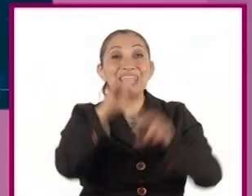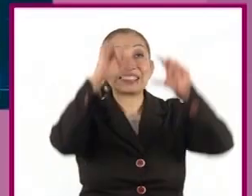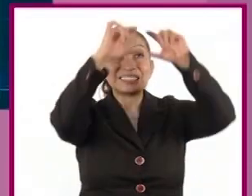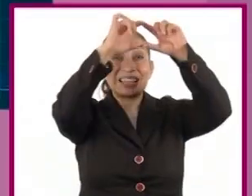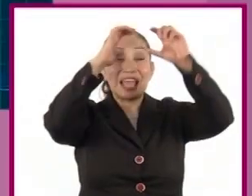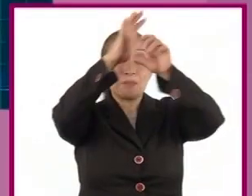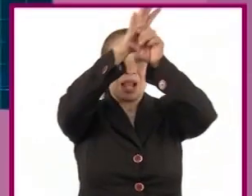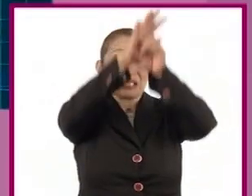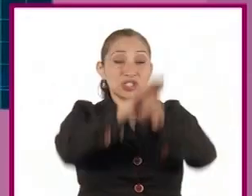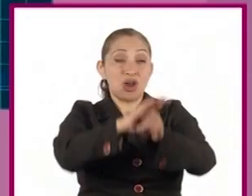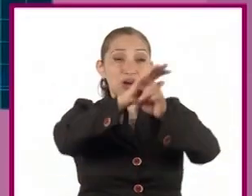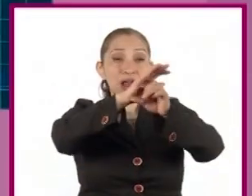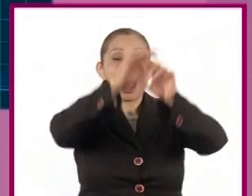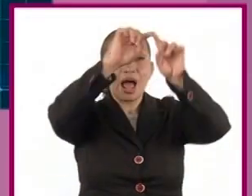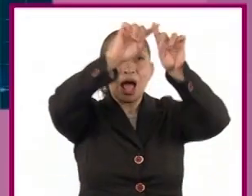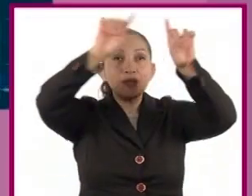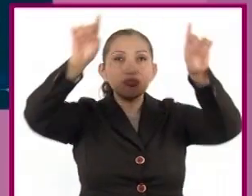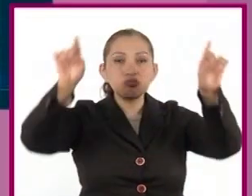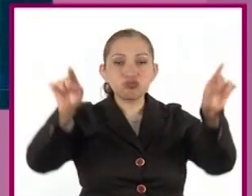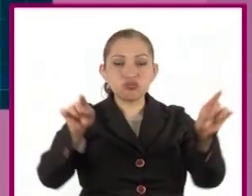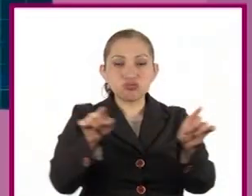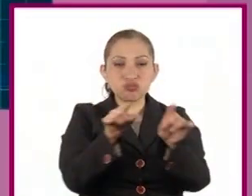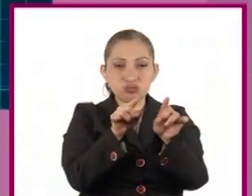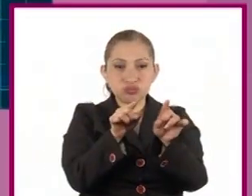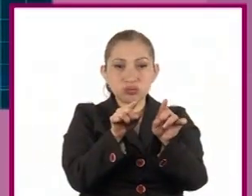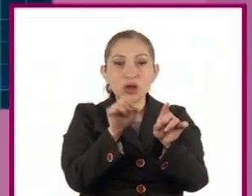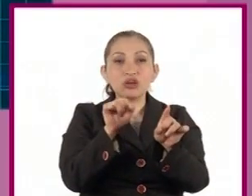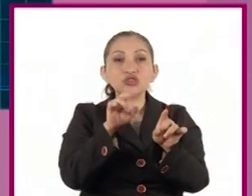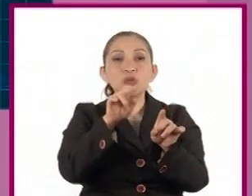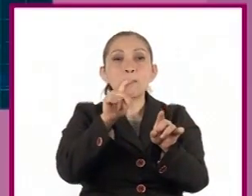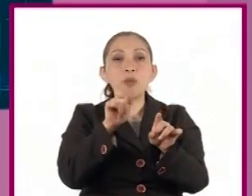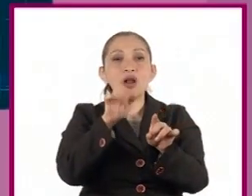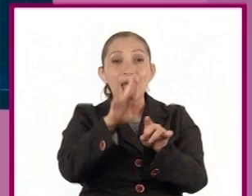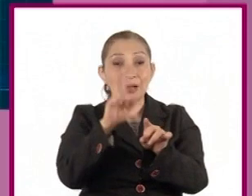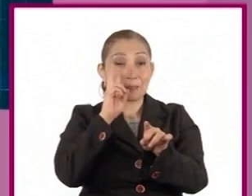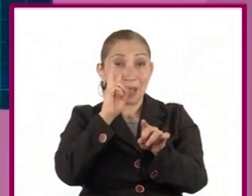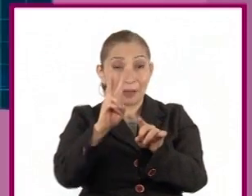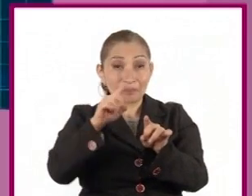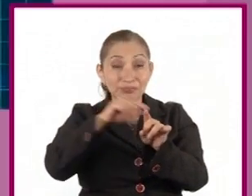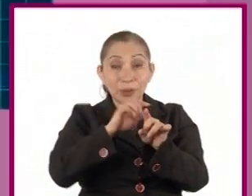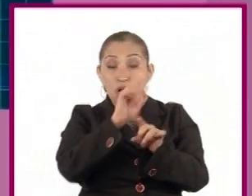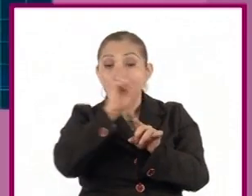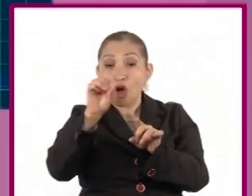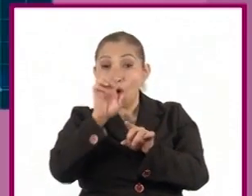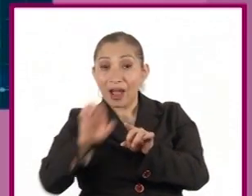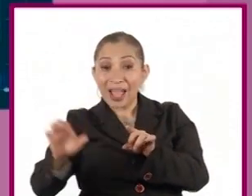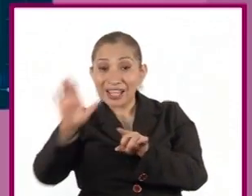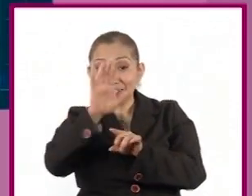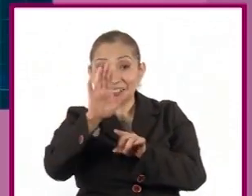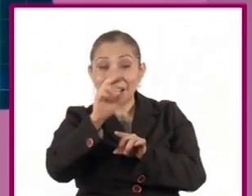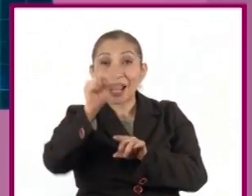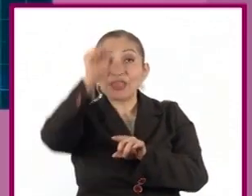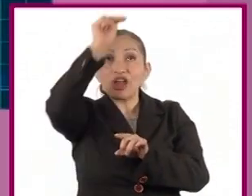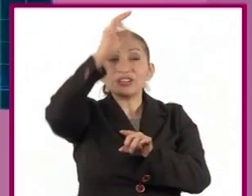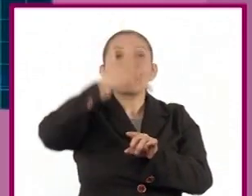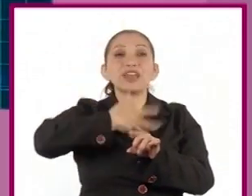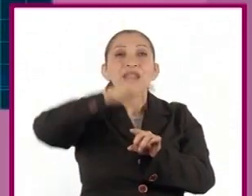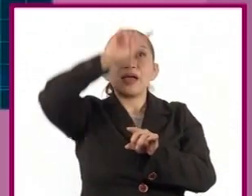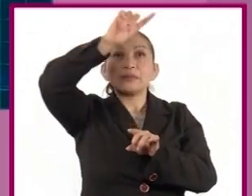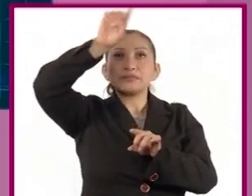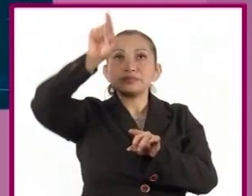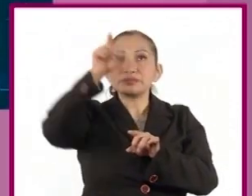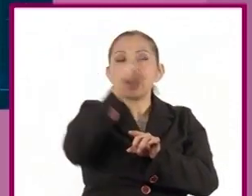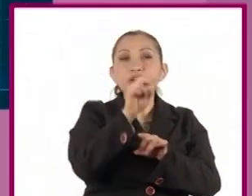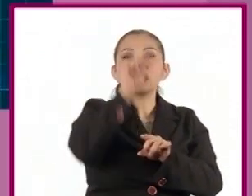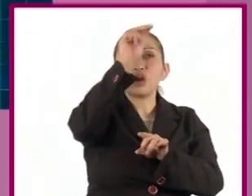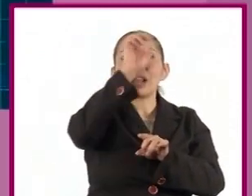presión polar hacia las zonas de baja presión subpolar. Como se desvían hacia el oeste, en el hemisferio norte tienen una dirección de